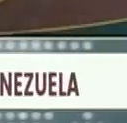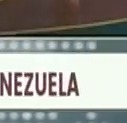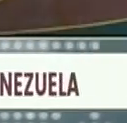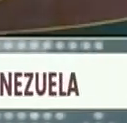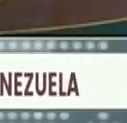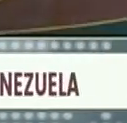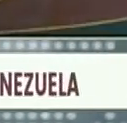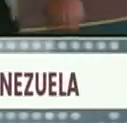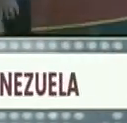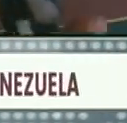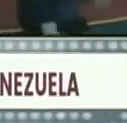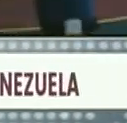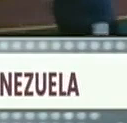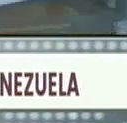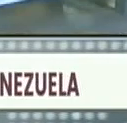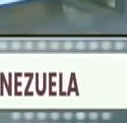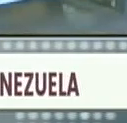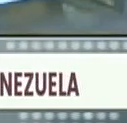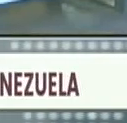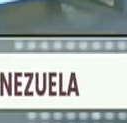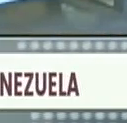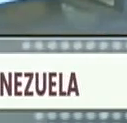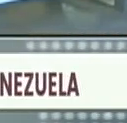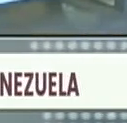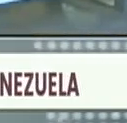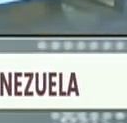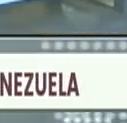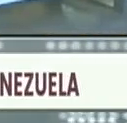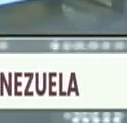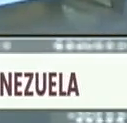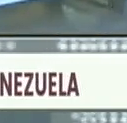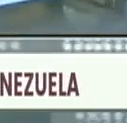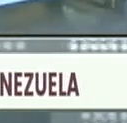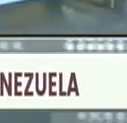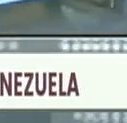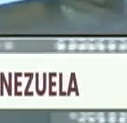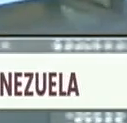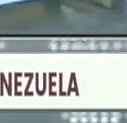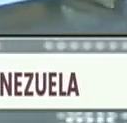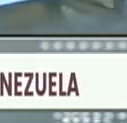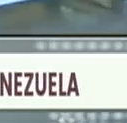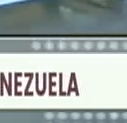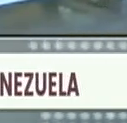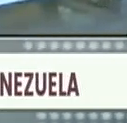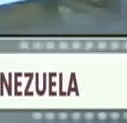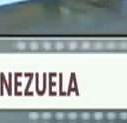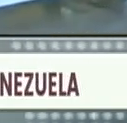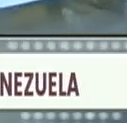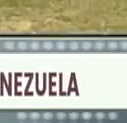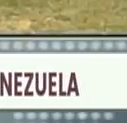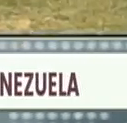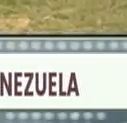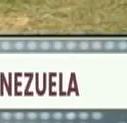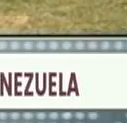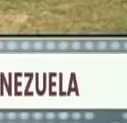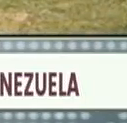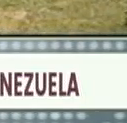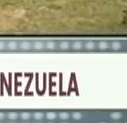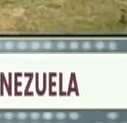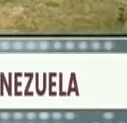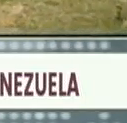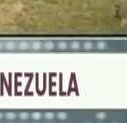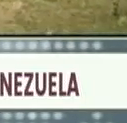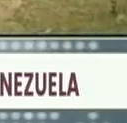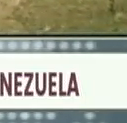de nuestro jefe supremo hugo rafael chávez frías por sus caminos que voy por sus caminos que